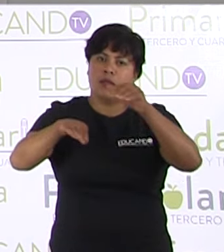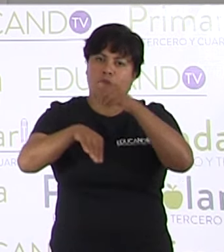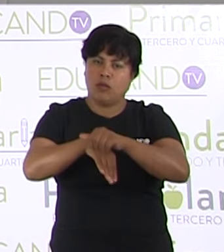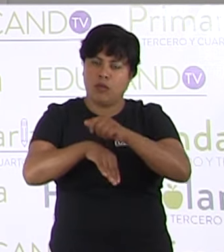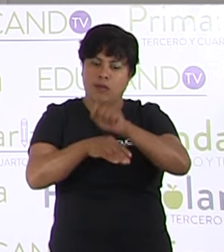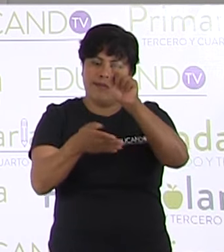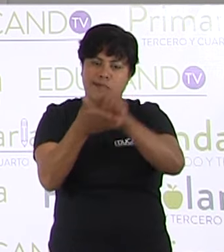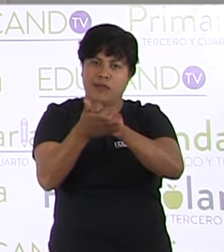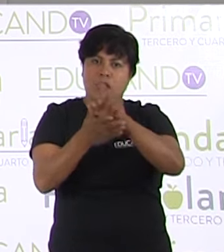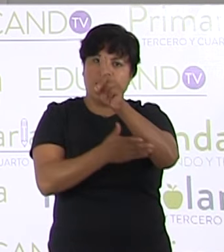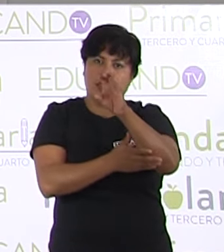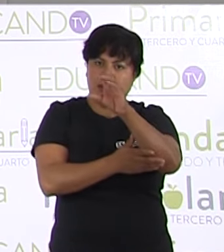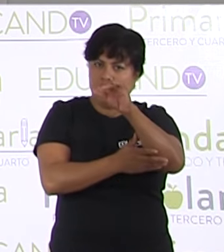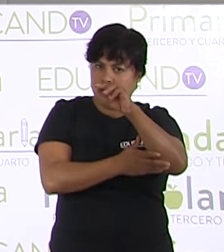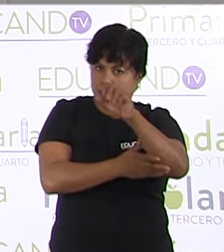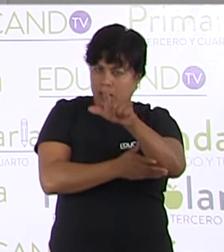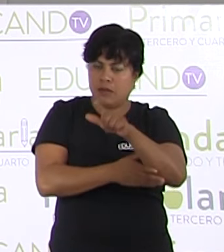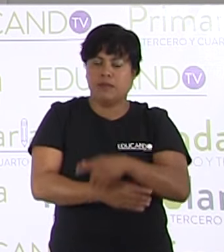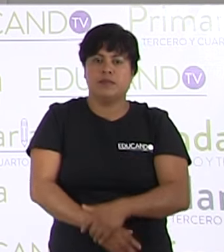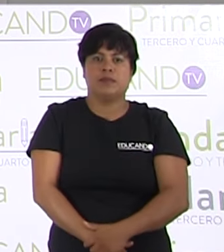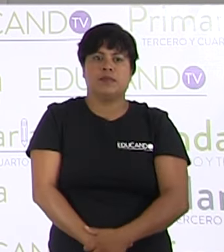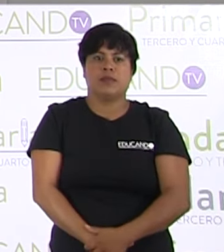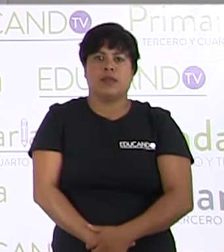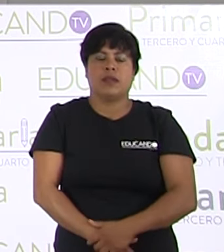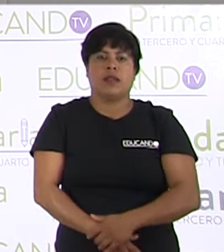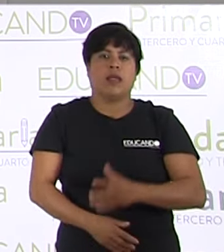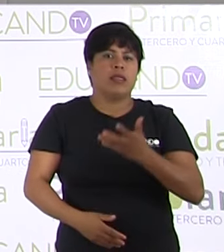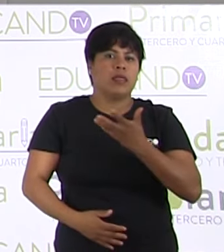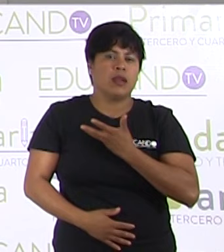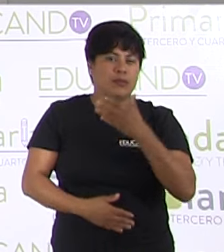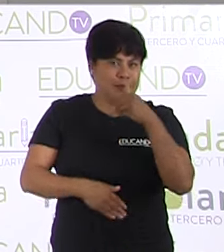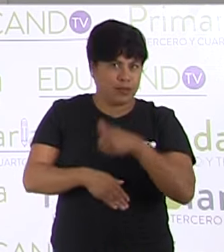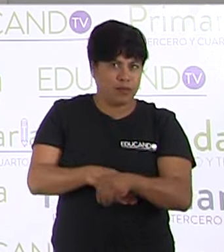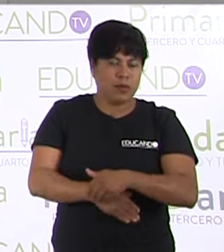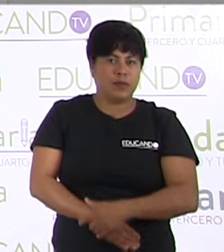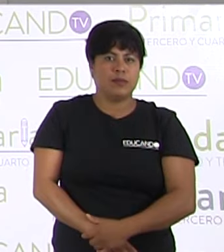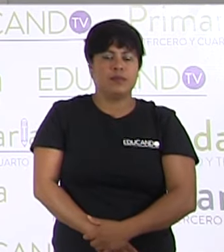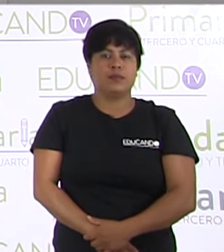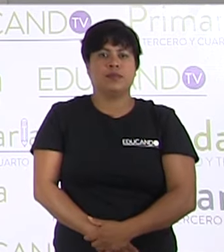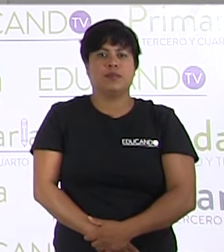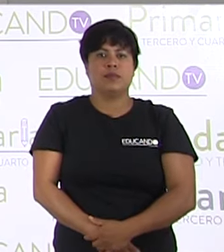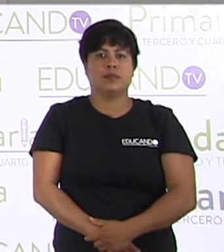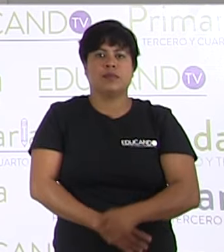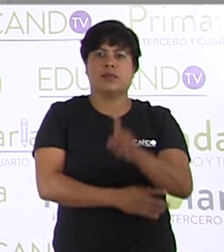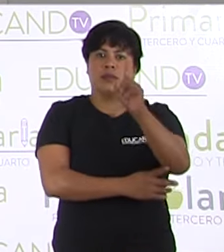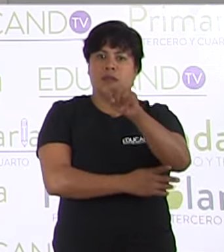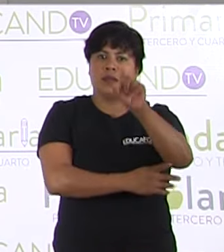un número decimal Entonces tenemos aquí este número